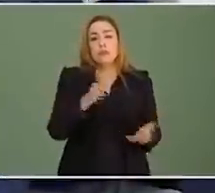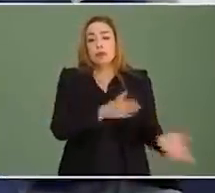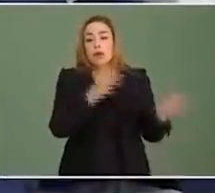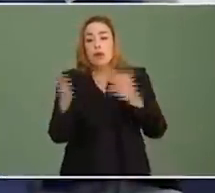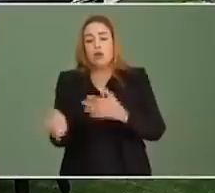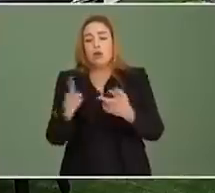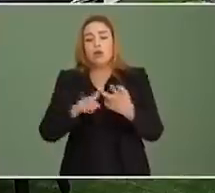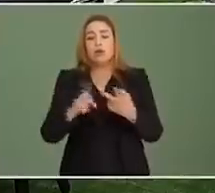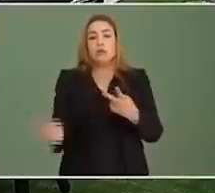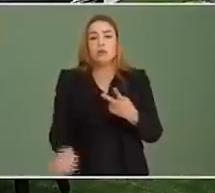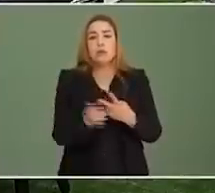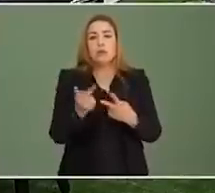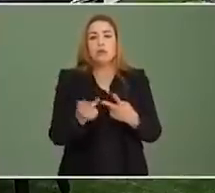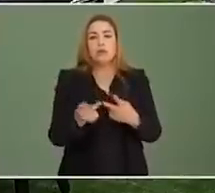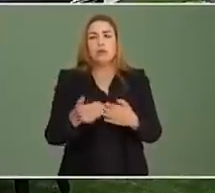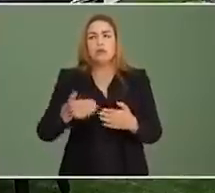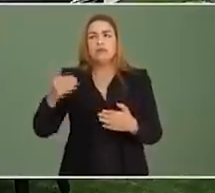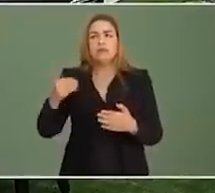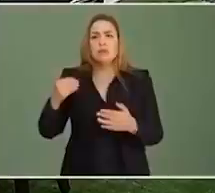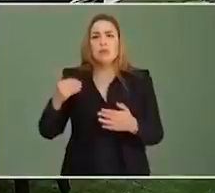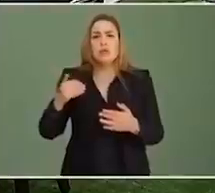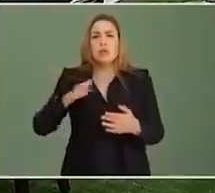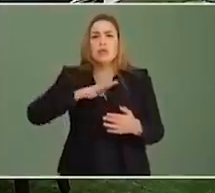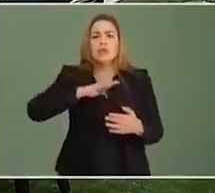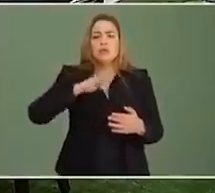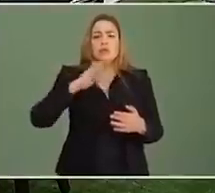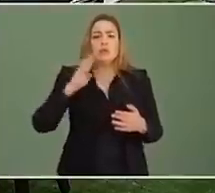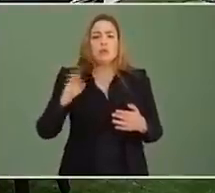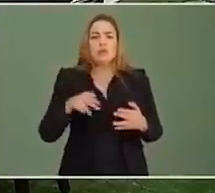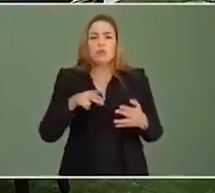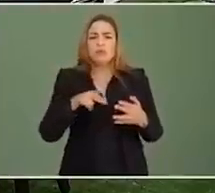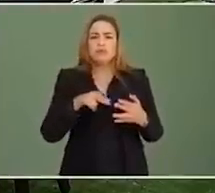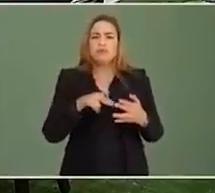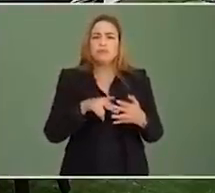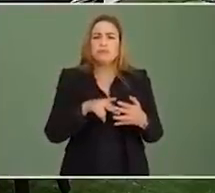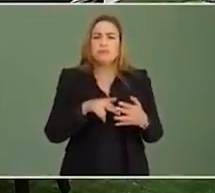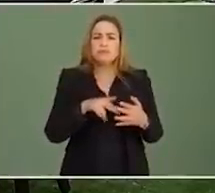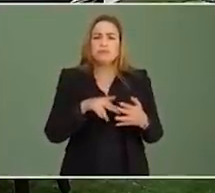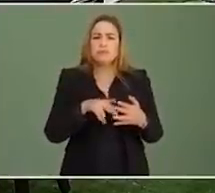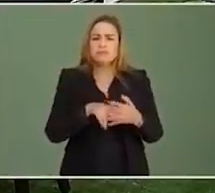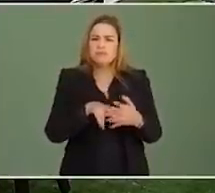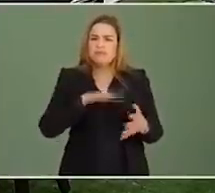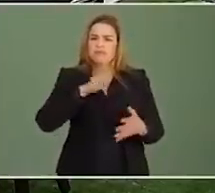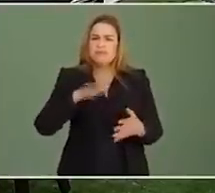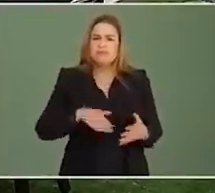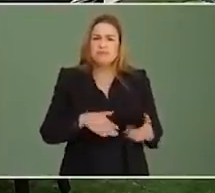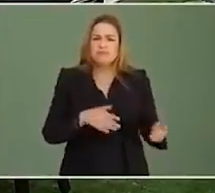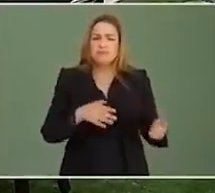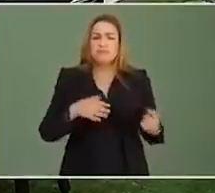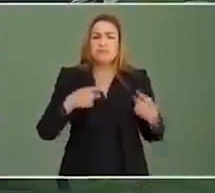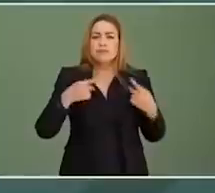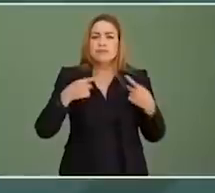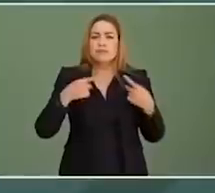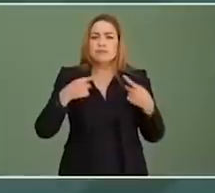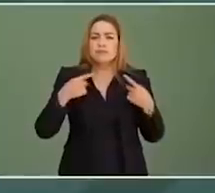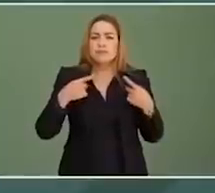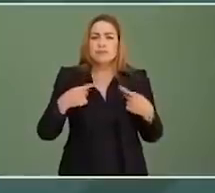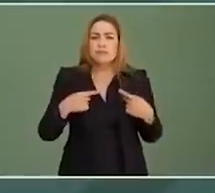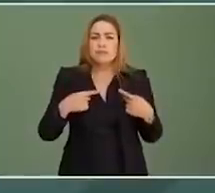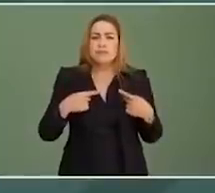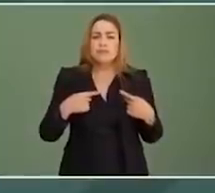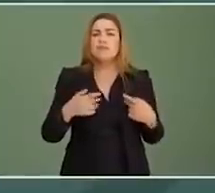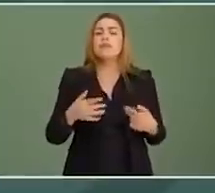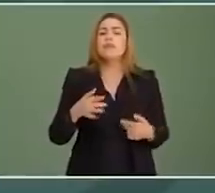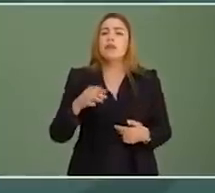lado fue asesinado al parecer uno de los dirigentes que se ponía la termoeléctrica esta planta en morelos